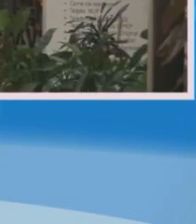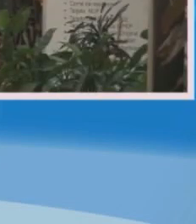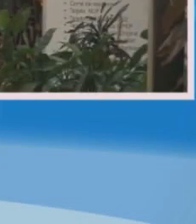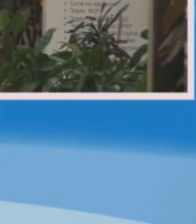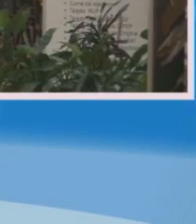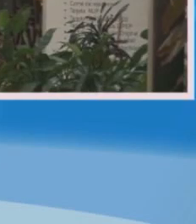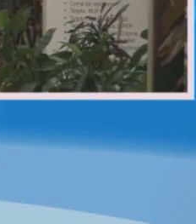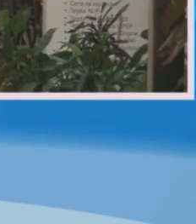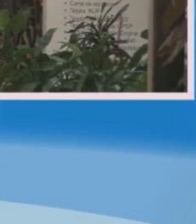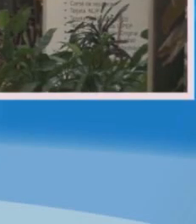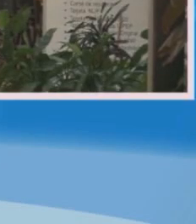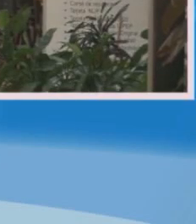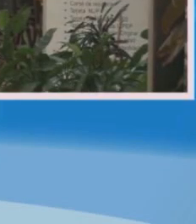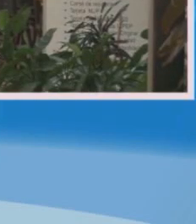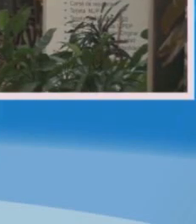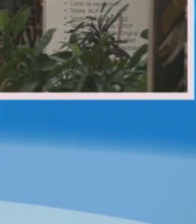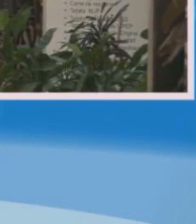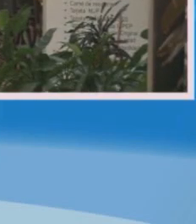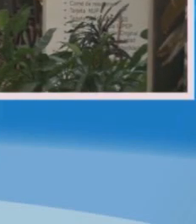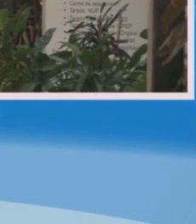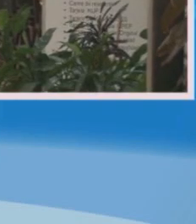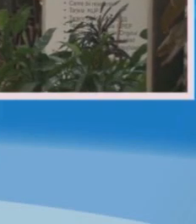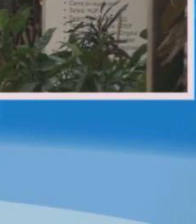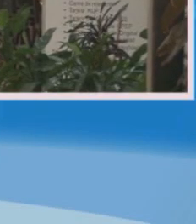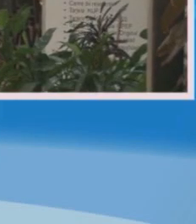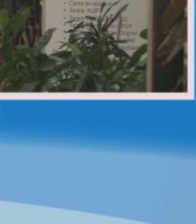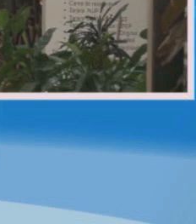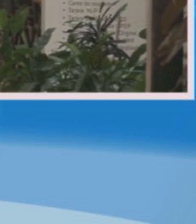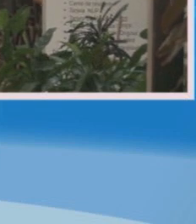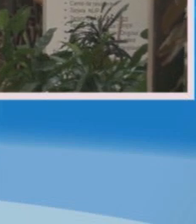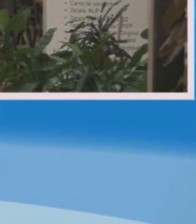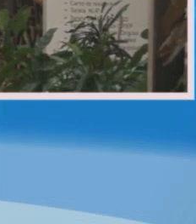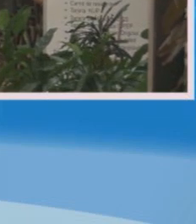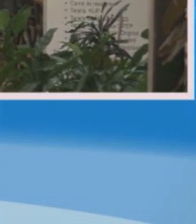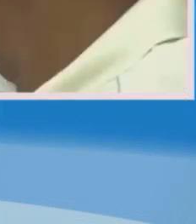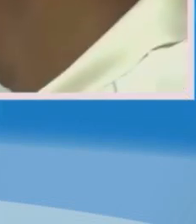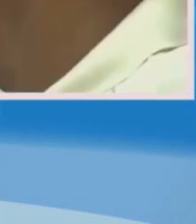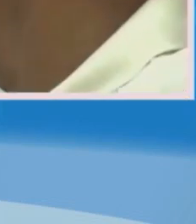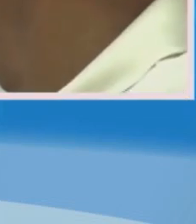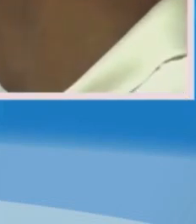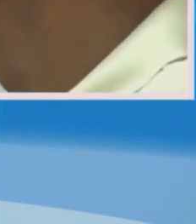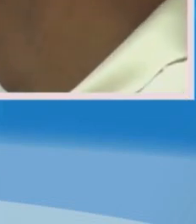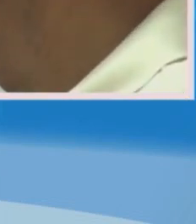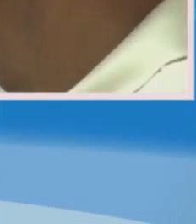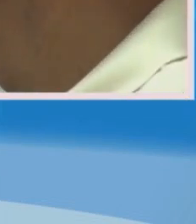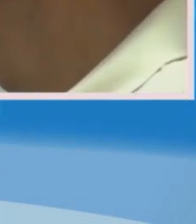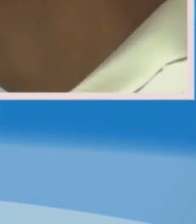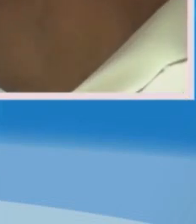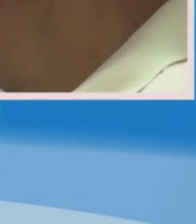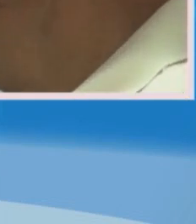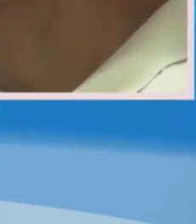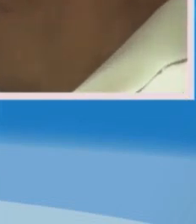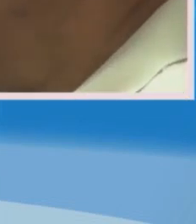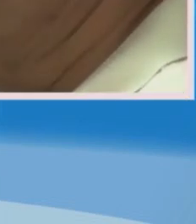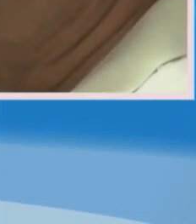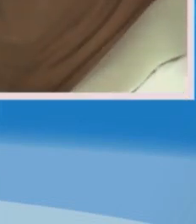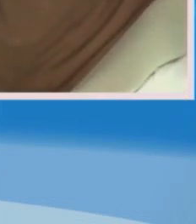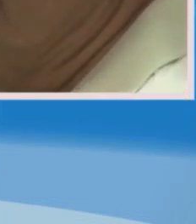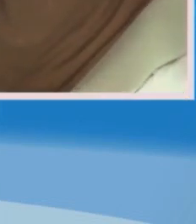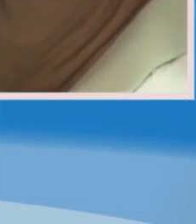otras iniciativas. Yo creo que ya andaremos rondando los 20 expedientes que tendrán que ser analizados. Pero de